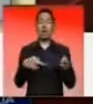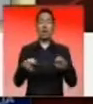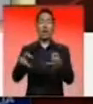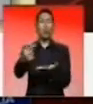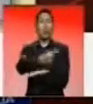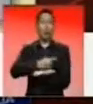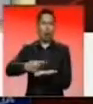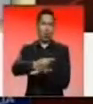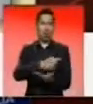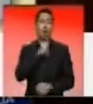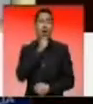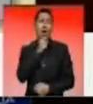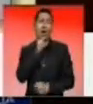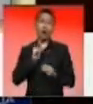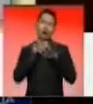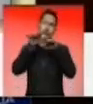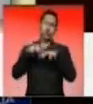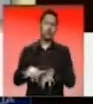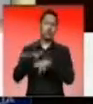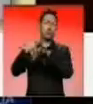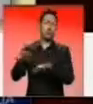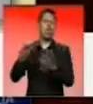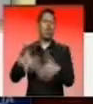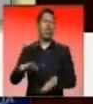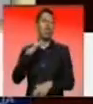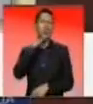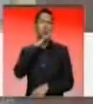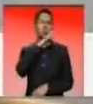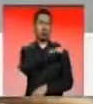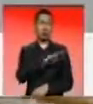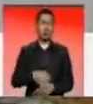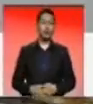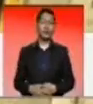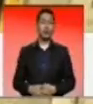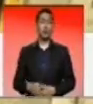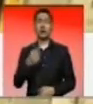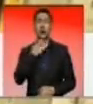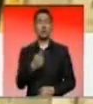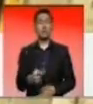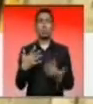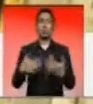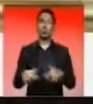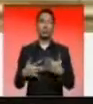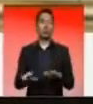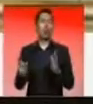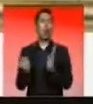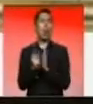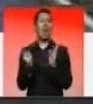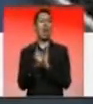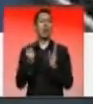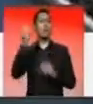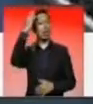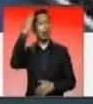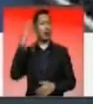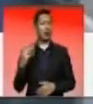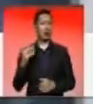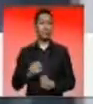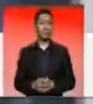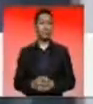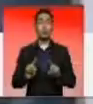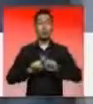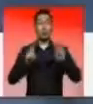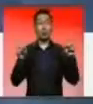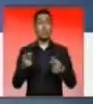de abastecimiento para la potabilización del agua de Guayaquil. Al momento se ha declarado la alerta amarilla, pero de mantenerse altos los niveles